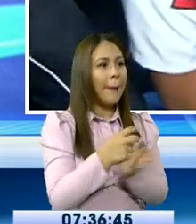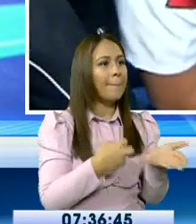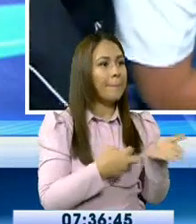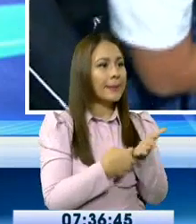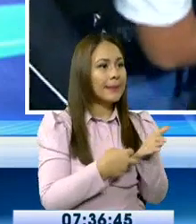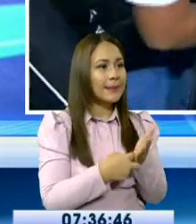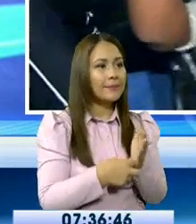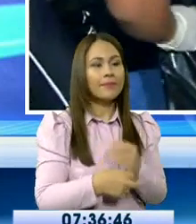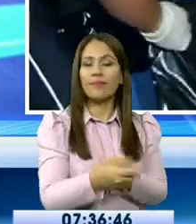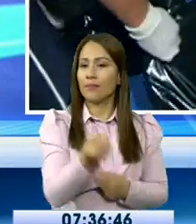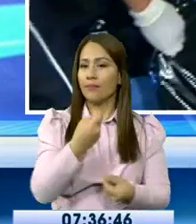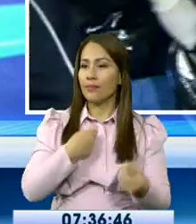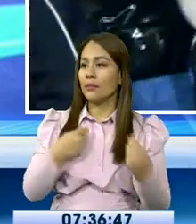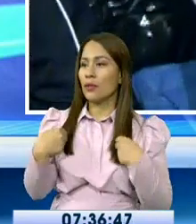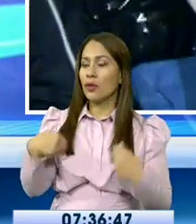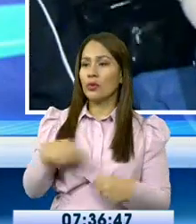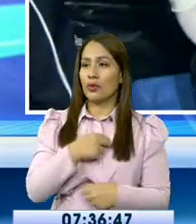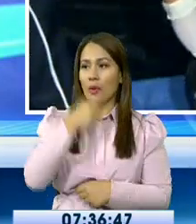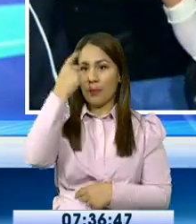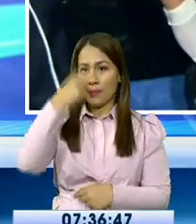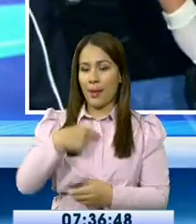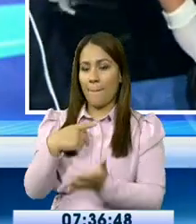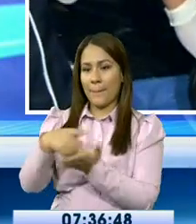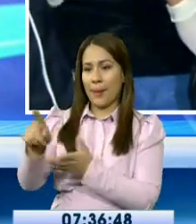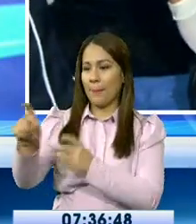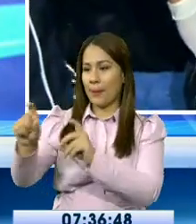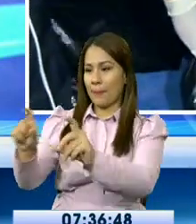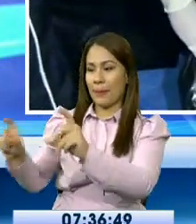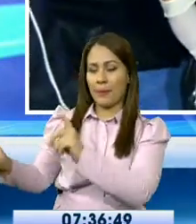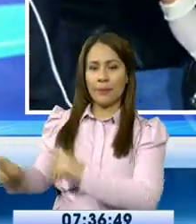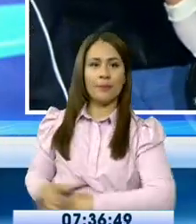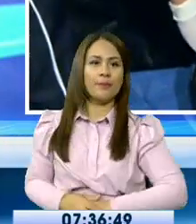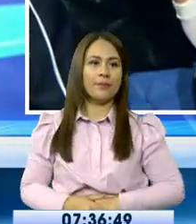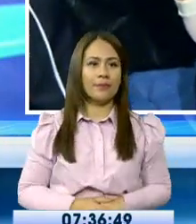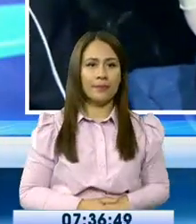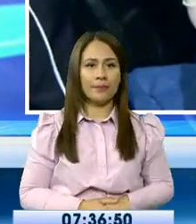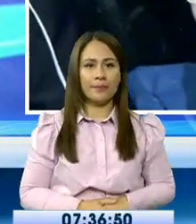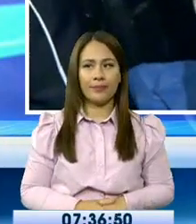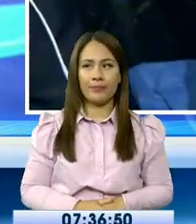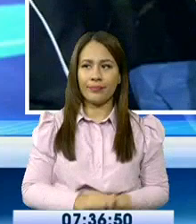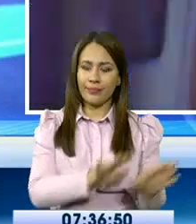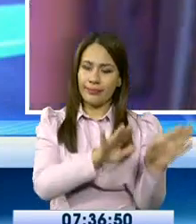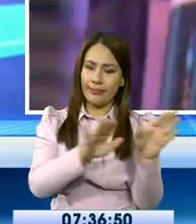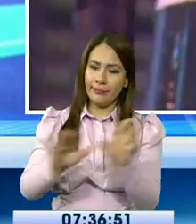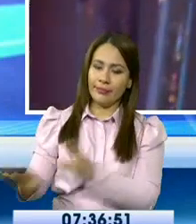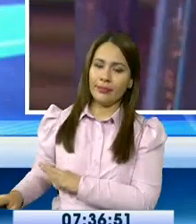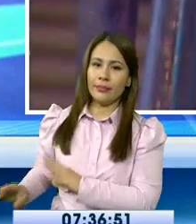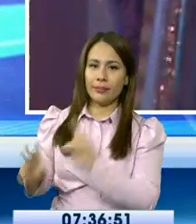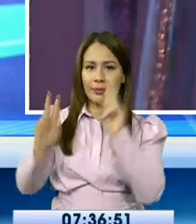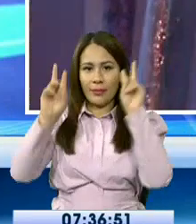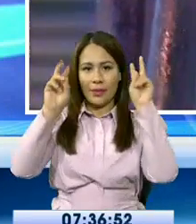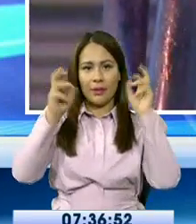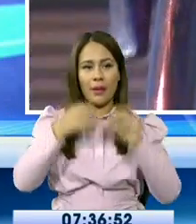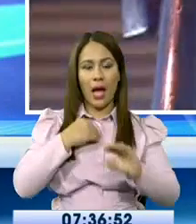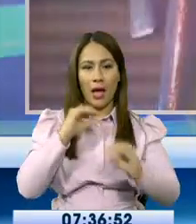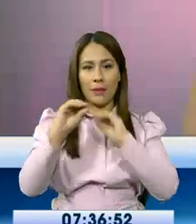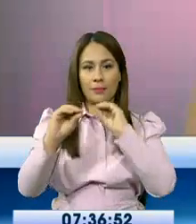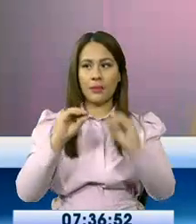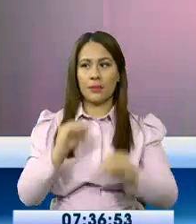los ciudadanos, que con nuestros impuestos les pagamos. Bueno, vamos a cambiar de tema para contarles